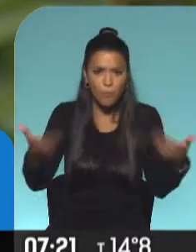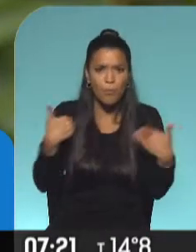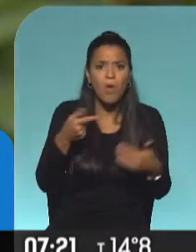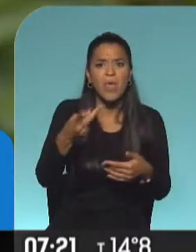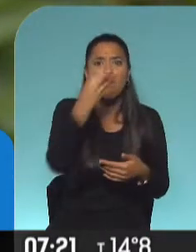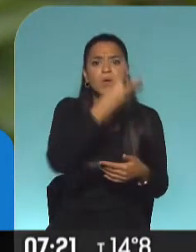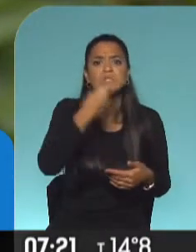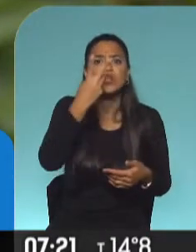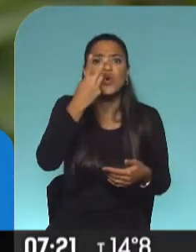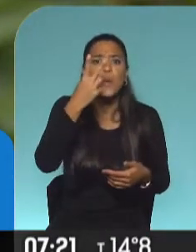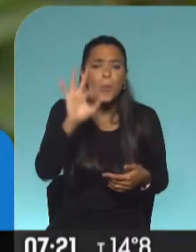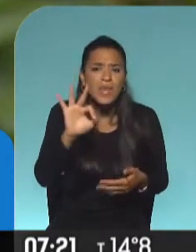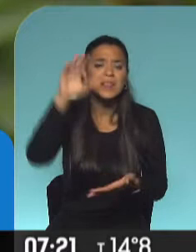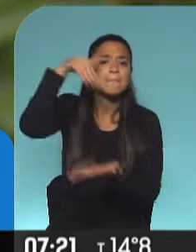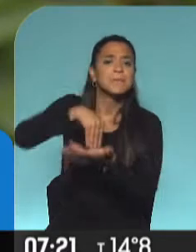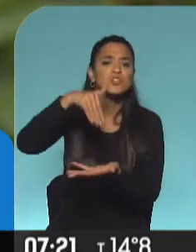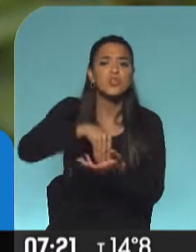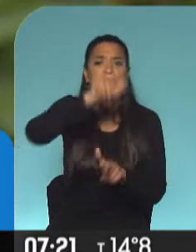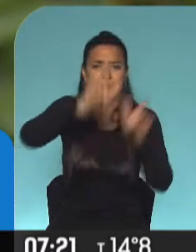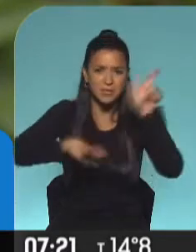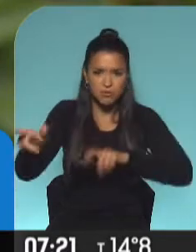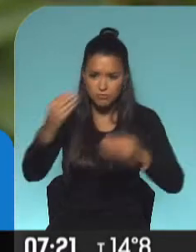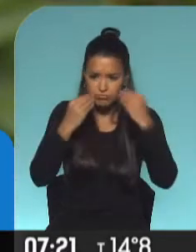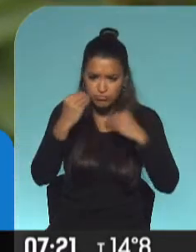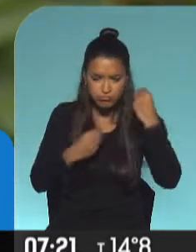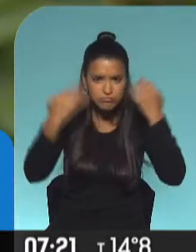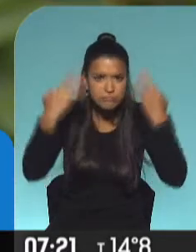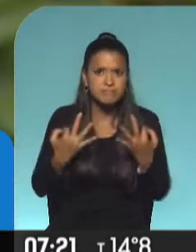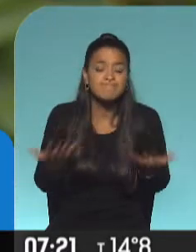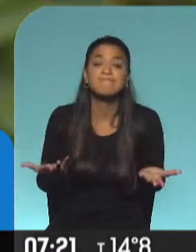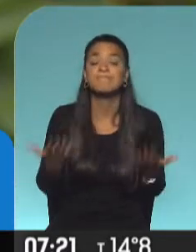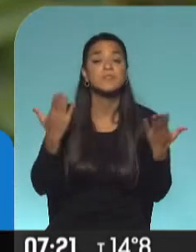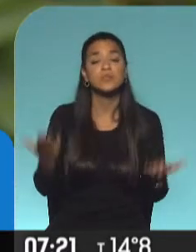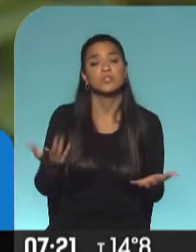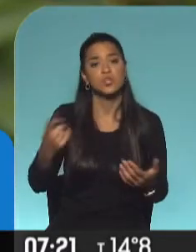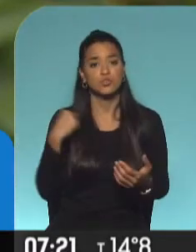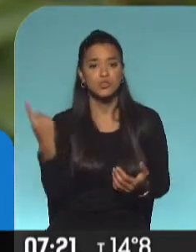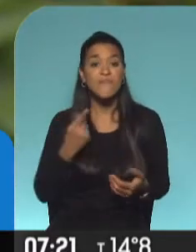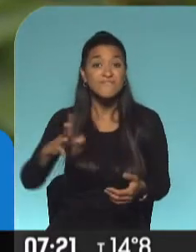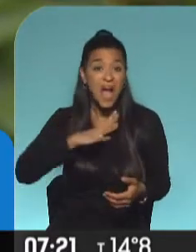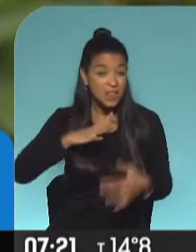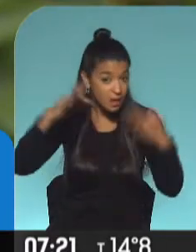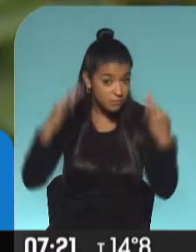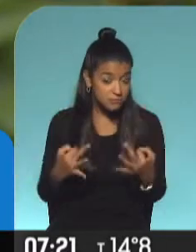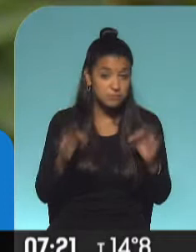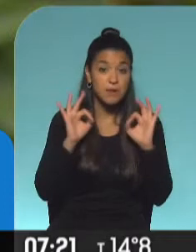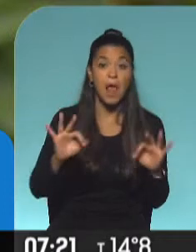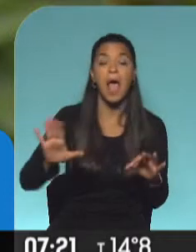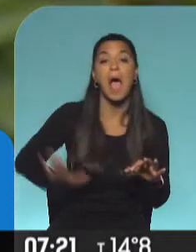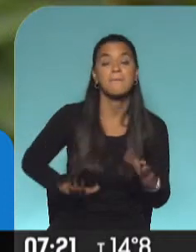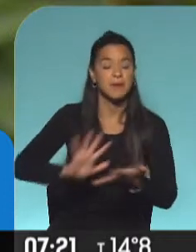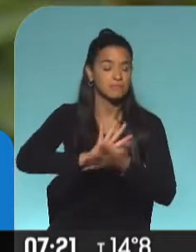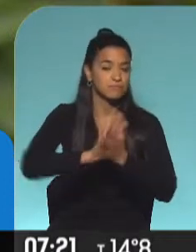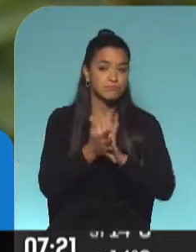420 millones de personas entonces lo único que nos falta para terminar con el hambre en la